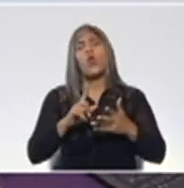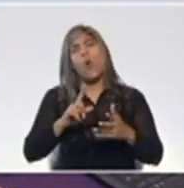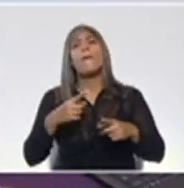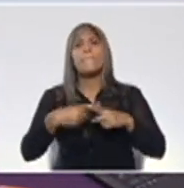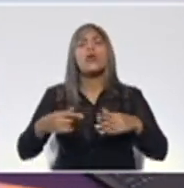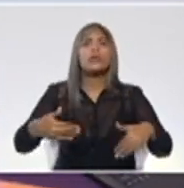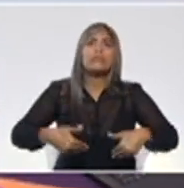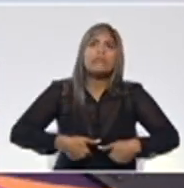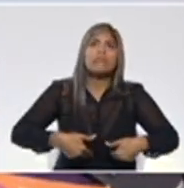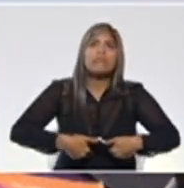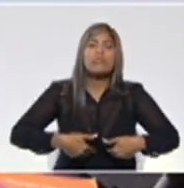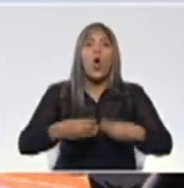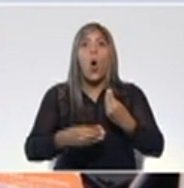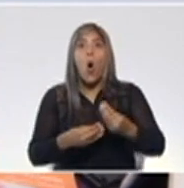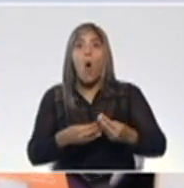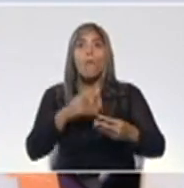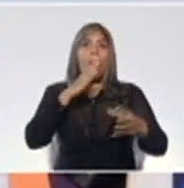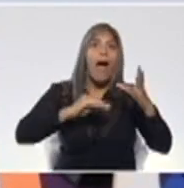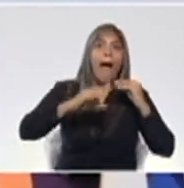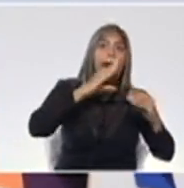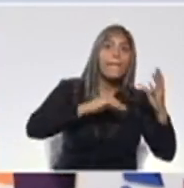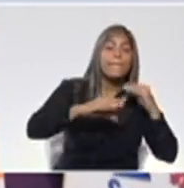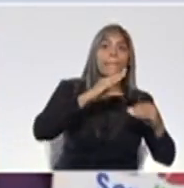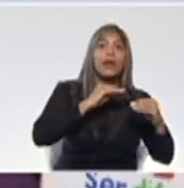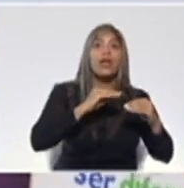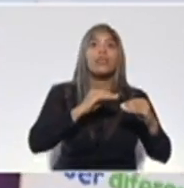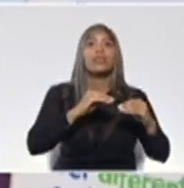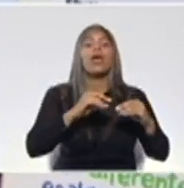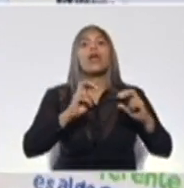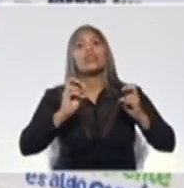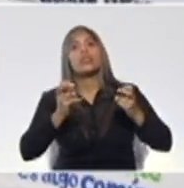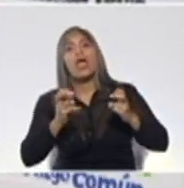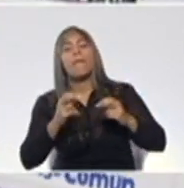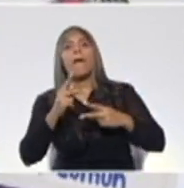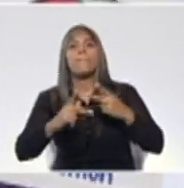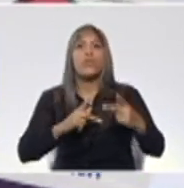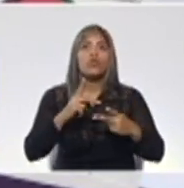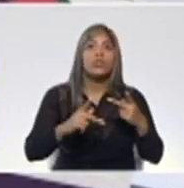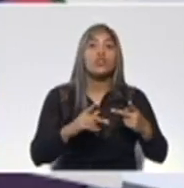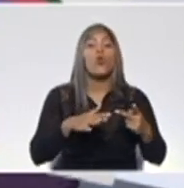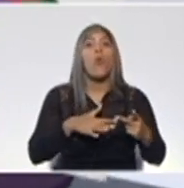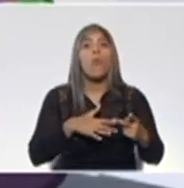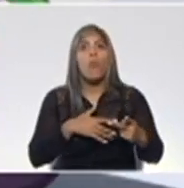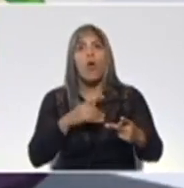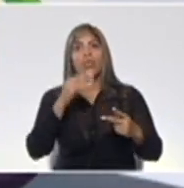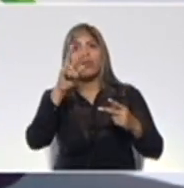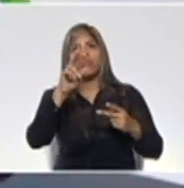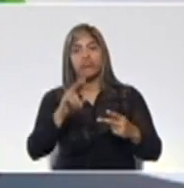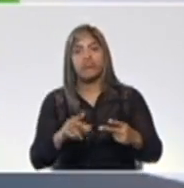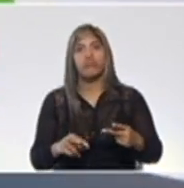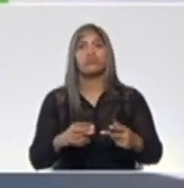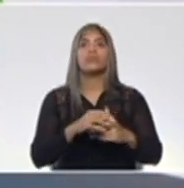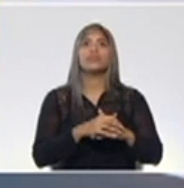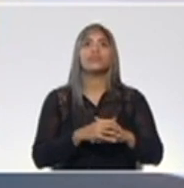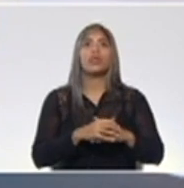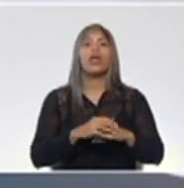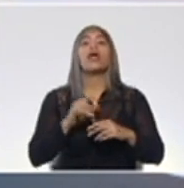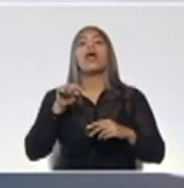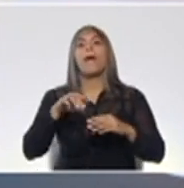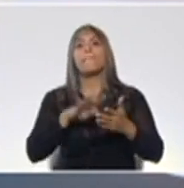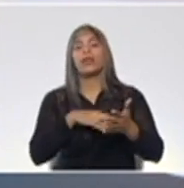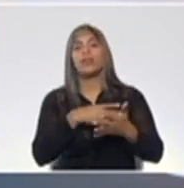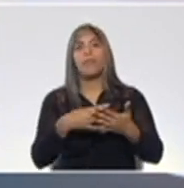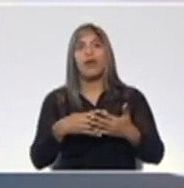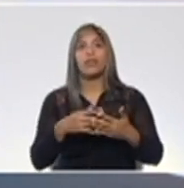el esfuerzo para apropiarnos de cada una de las definiciones, conceptos y procesos que se nos presentan a través del área de formación de